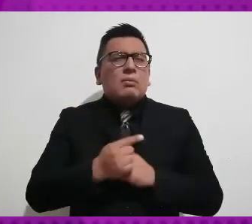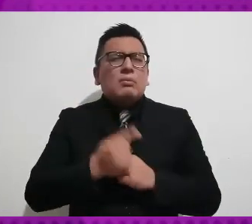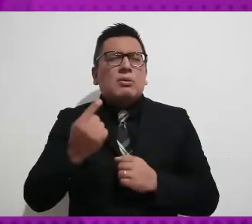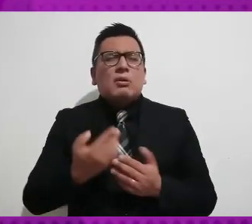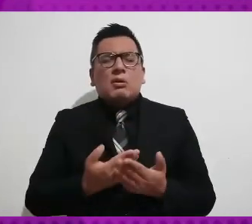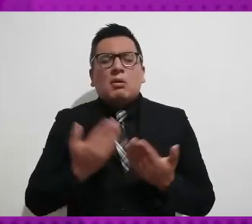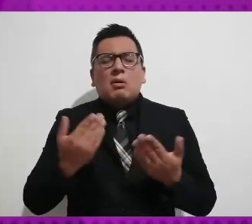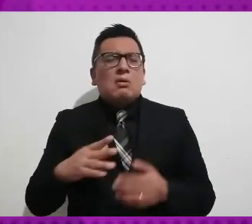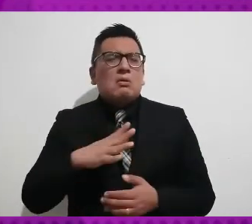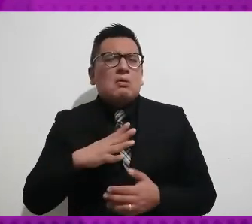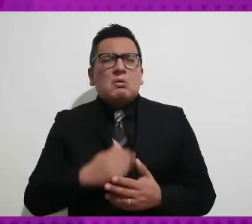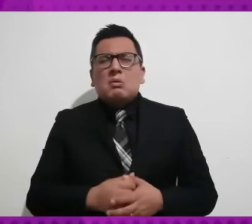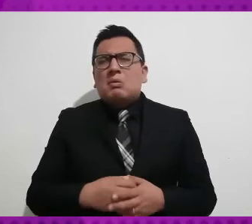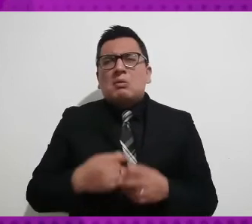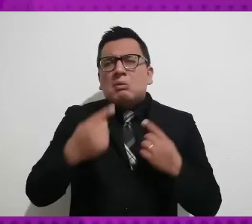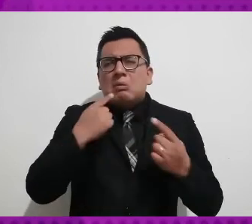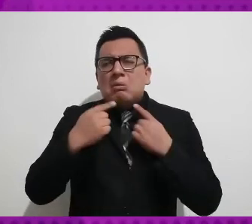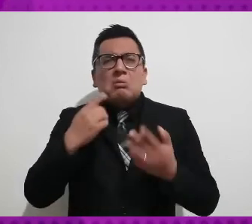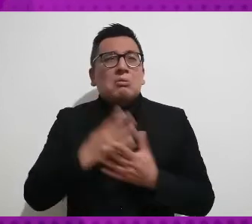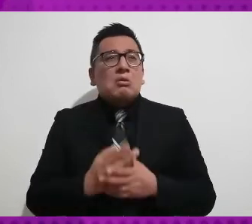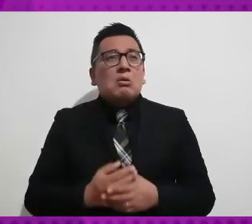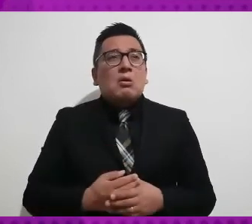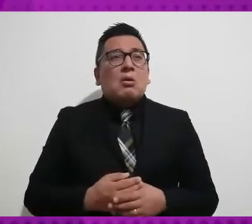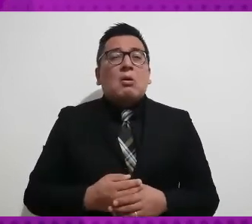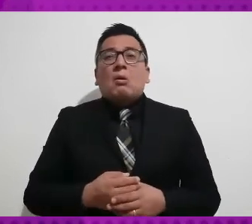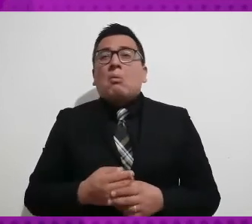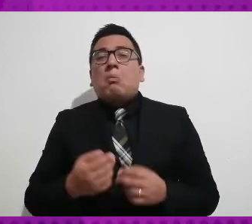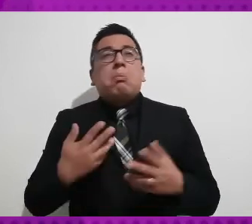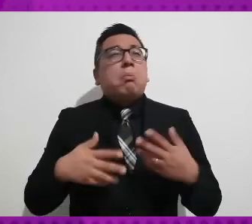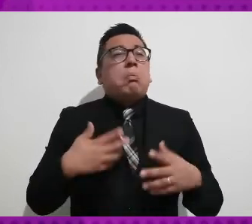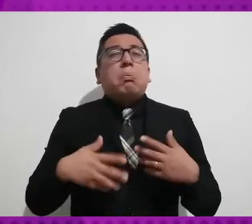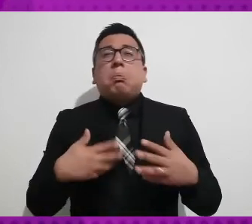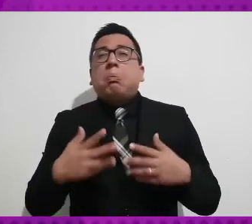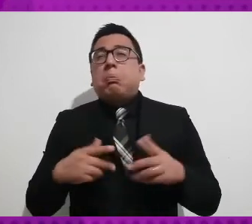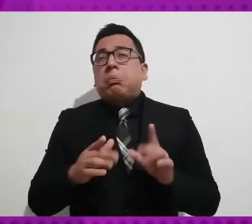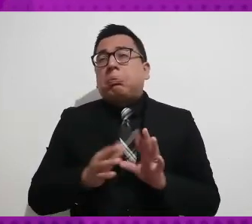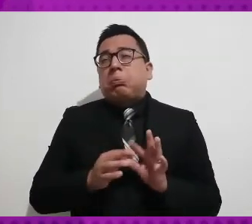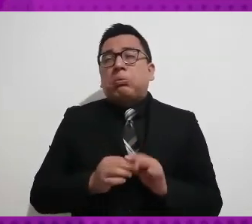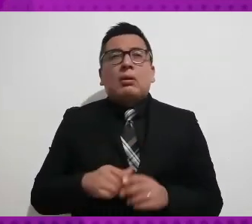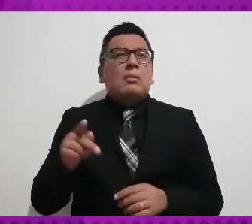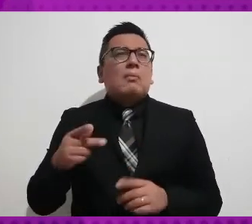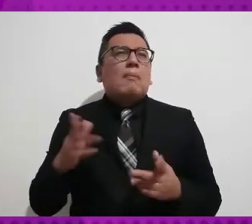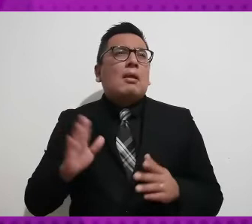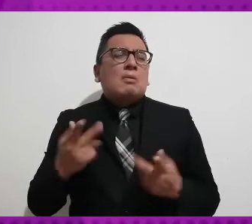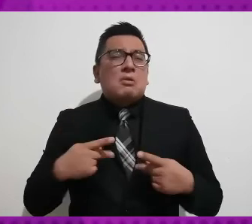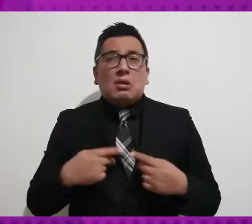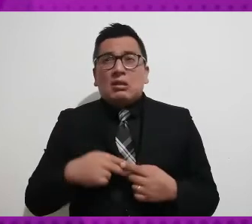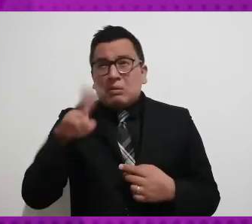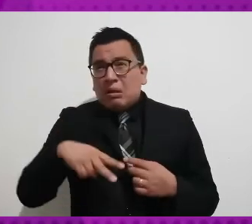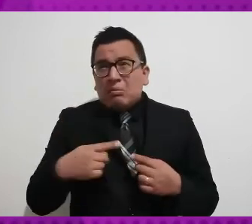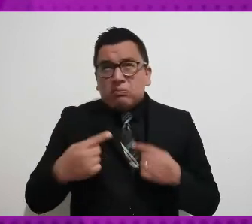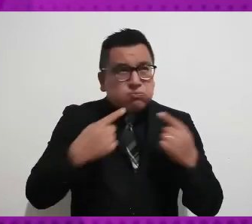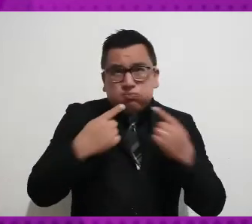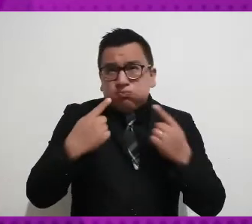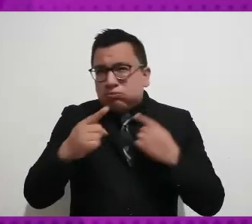monólogos, una pasarela de diálogo entre sordos en el cual los candidatos no van realmente a debatir, van